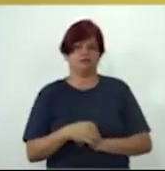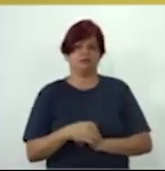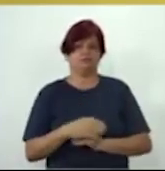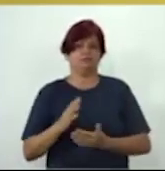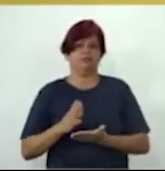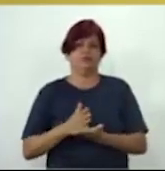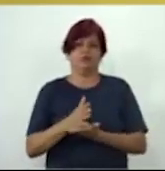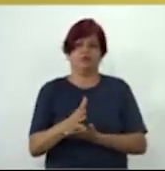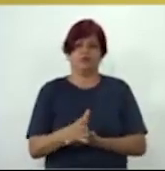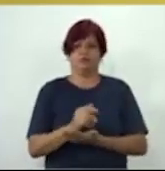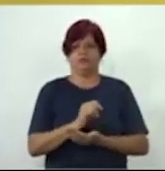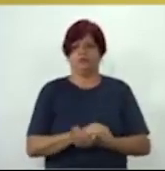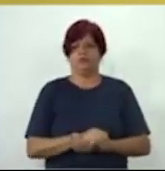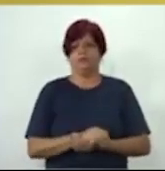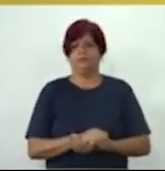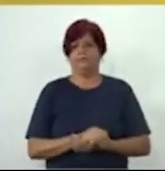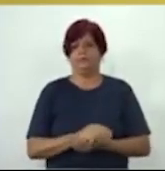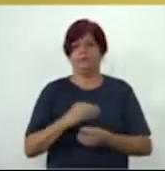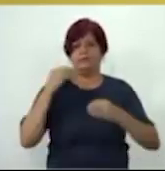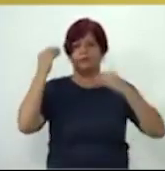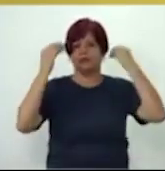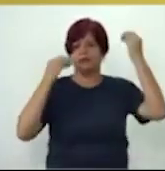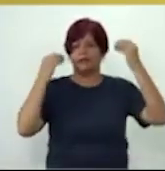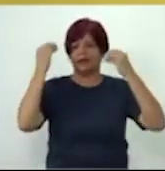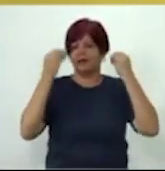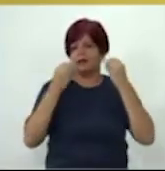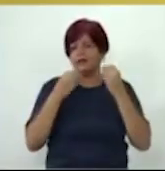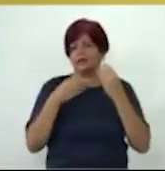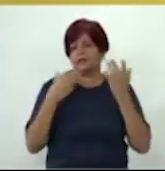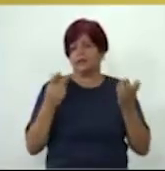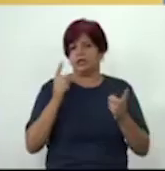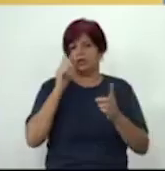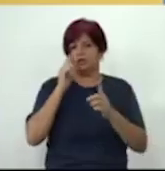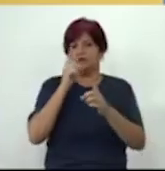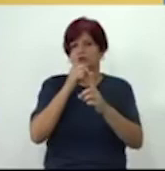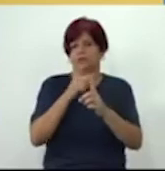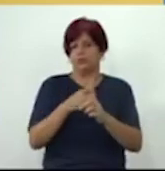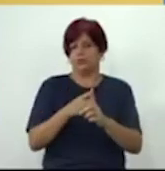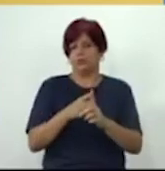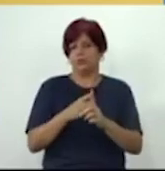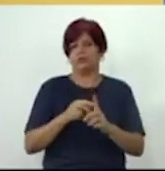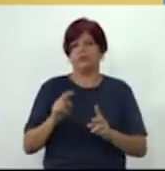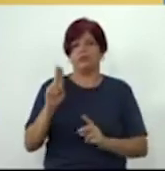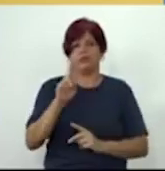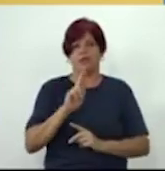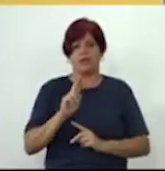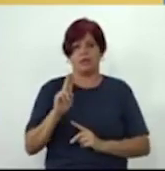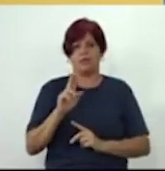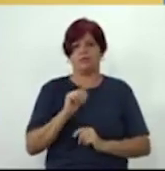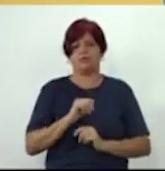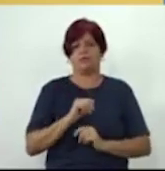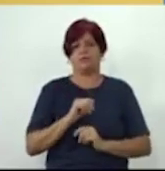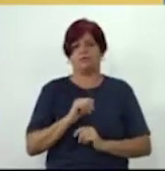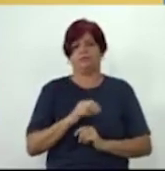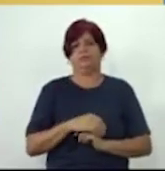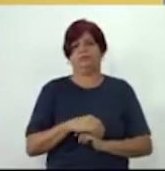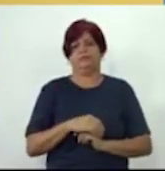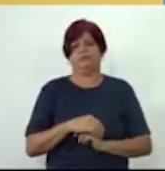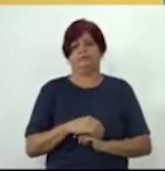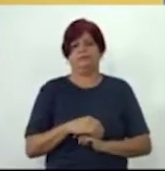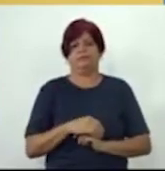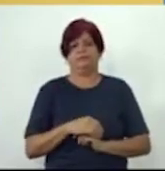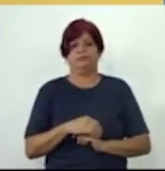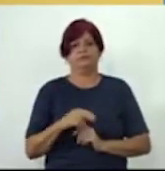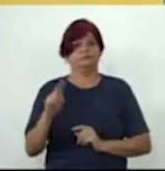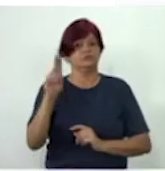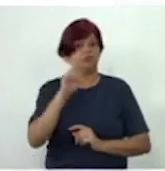Seguidamente pasamos al análisis de los objetivos de la unidad, que corresponde a la